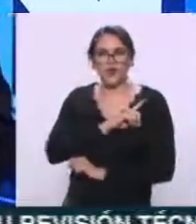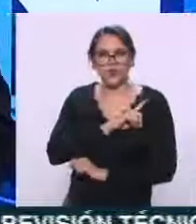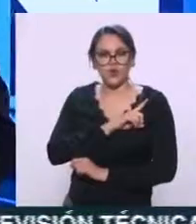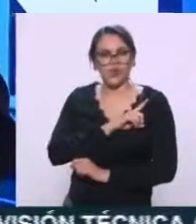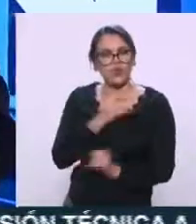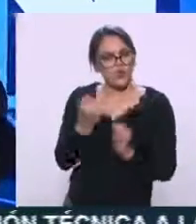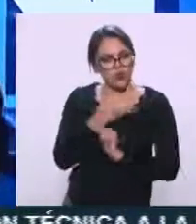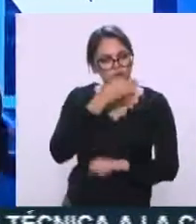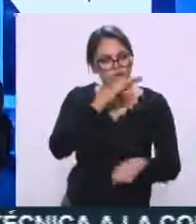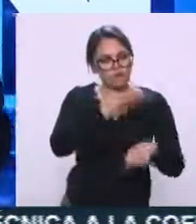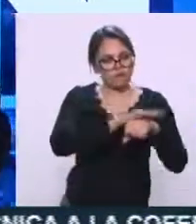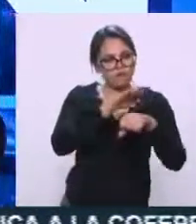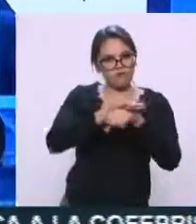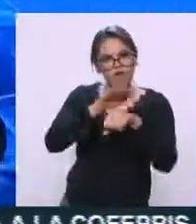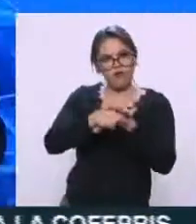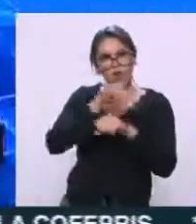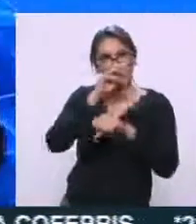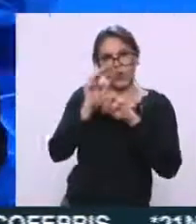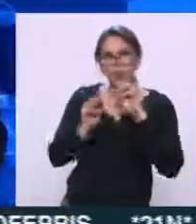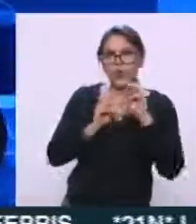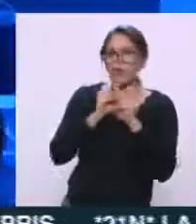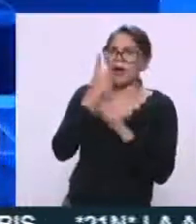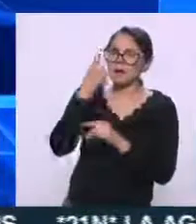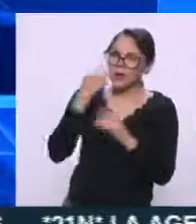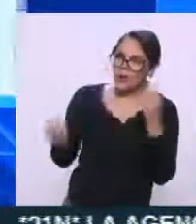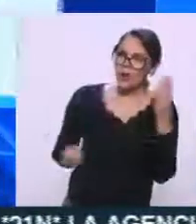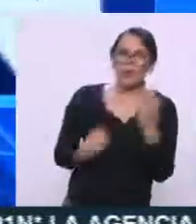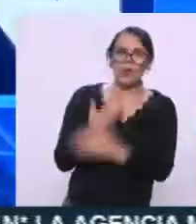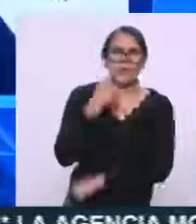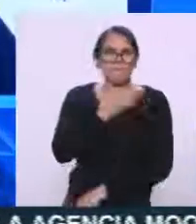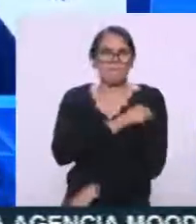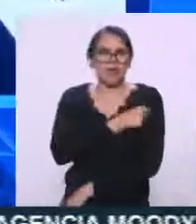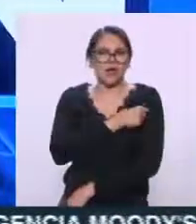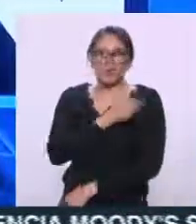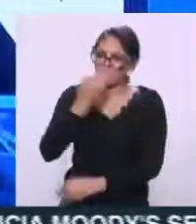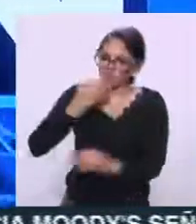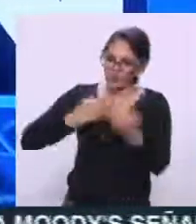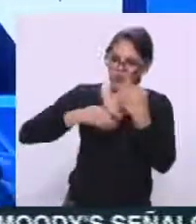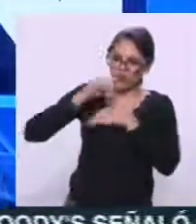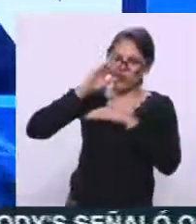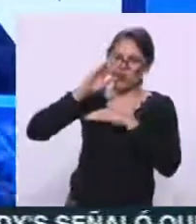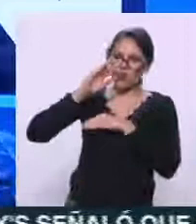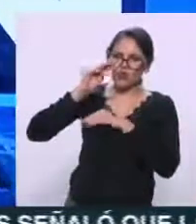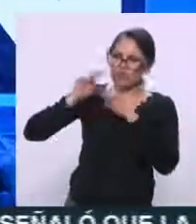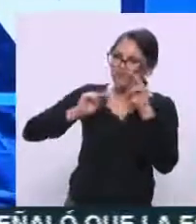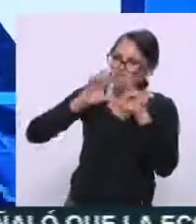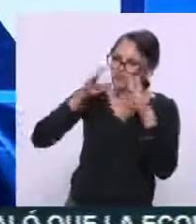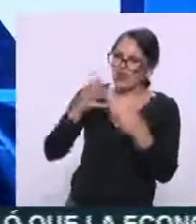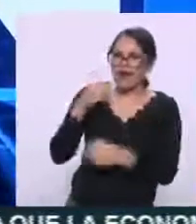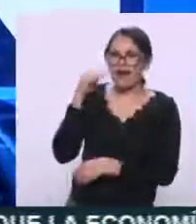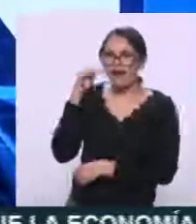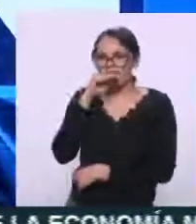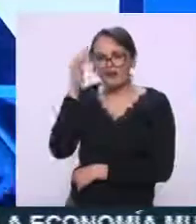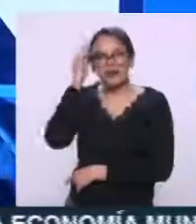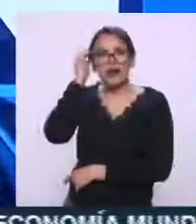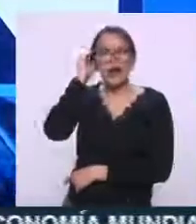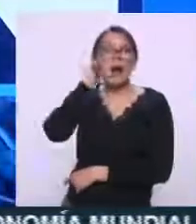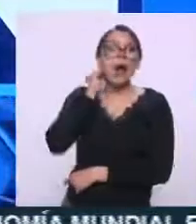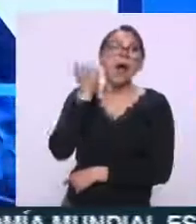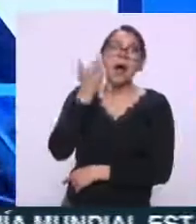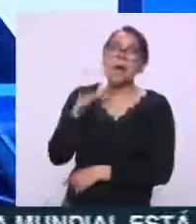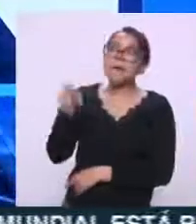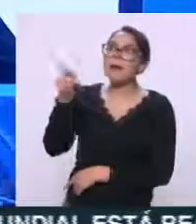al llamado mundial a crear una vacuna universal y gratuita. Y el doctor de la Fuente, además de ser embajador, pues es un